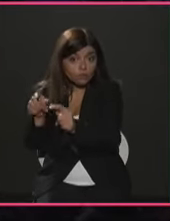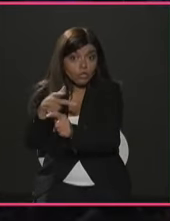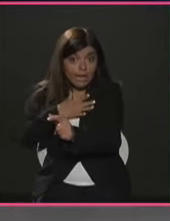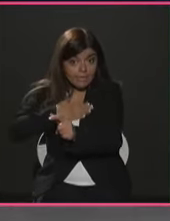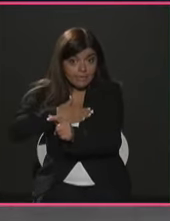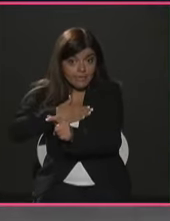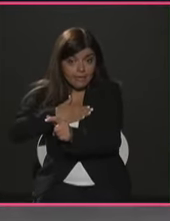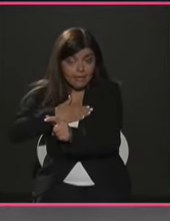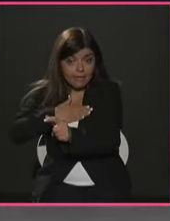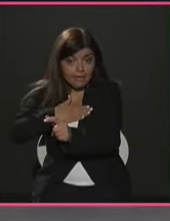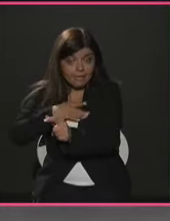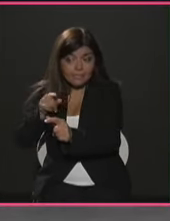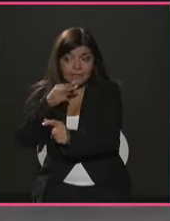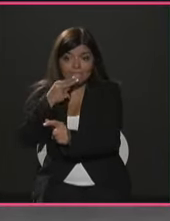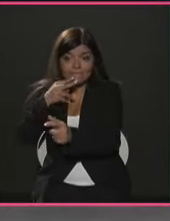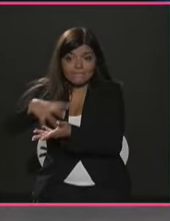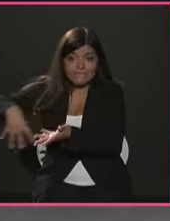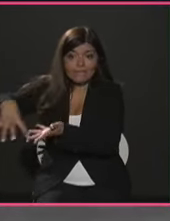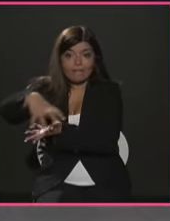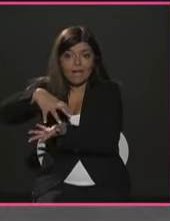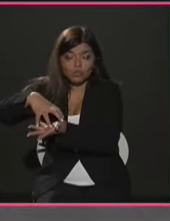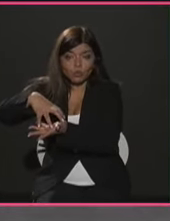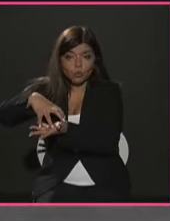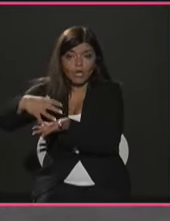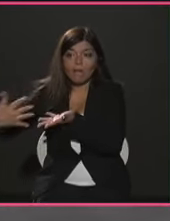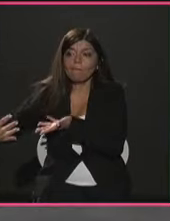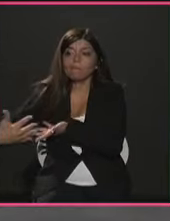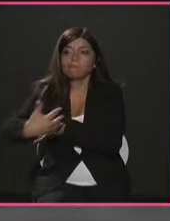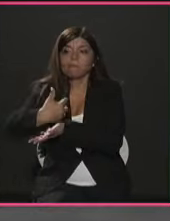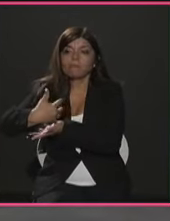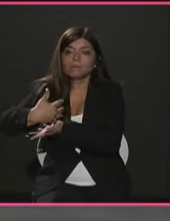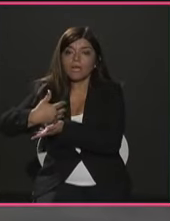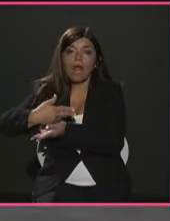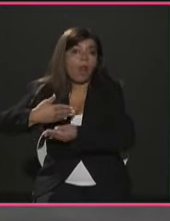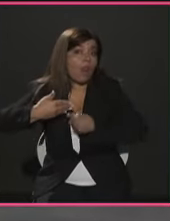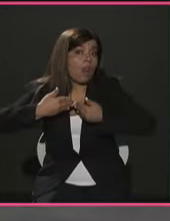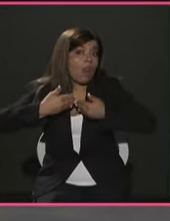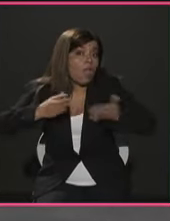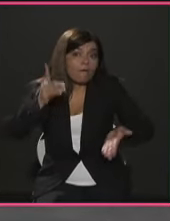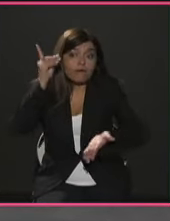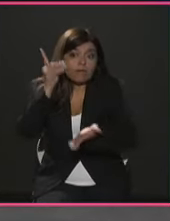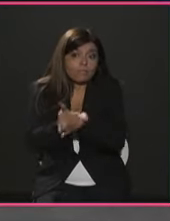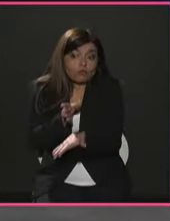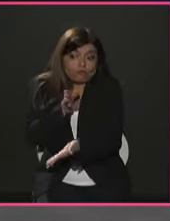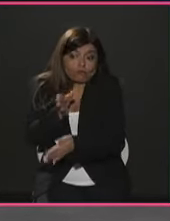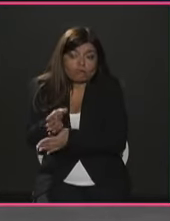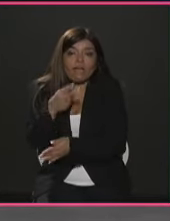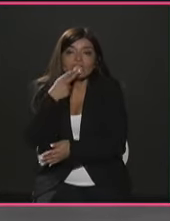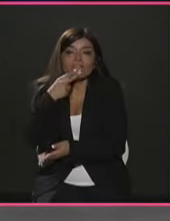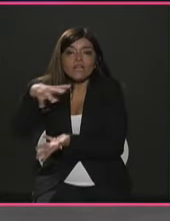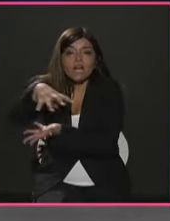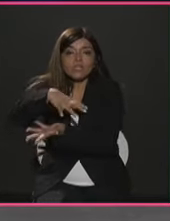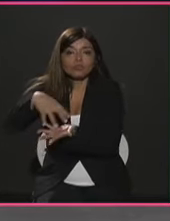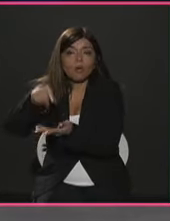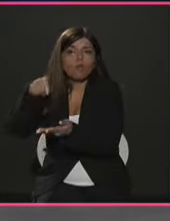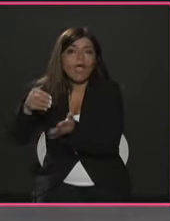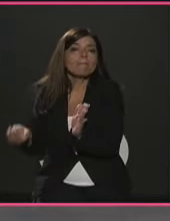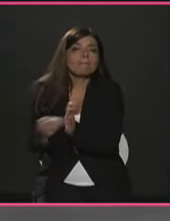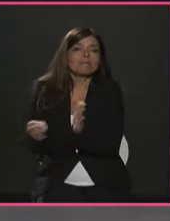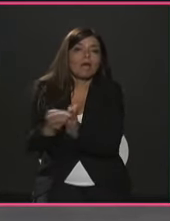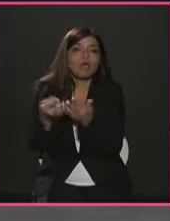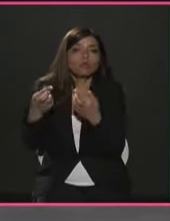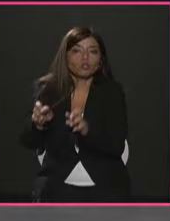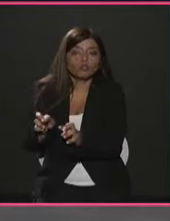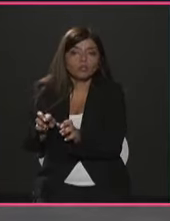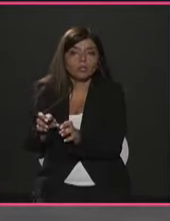por su condición de refugiado Urbano o Sencillamente porque libremente decide vivir en una ciudad porque tiene más oportunidades cómo las